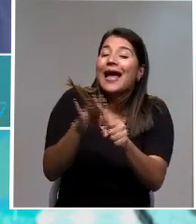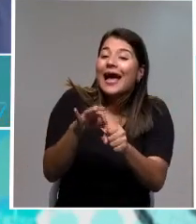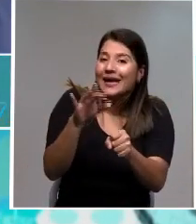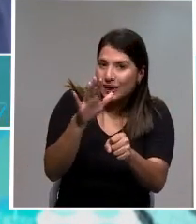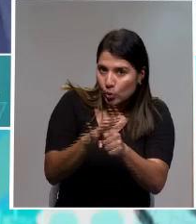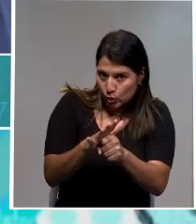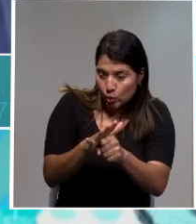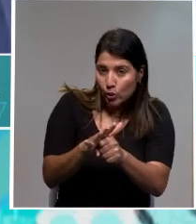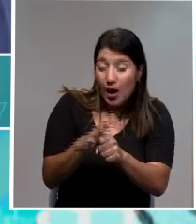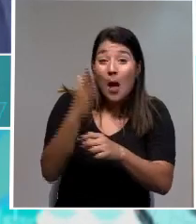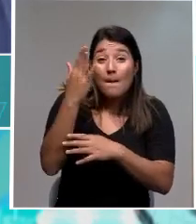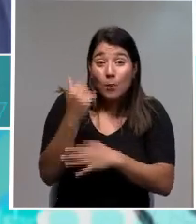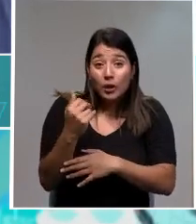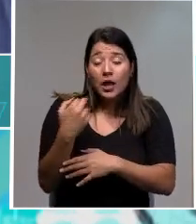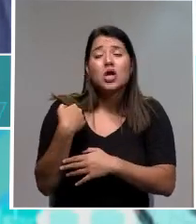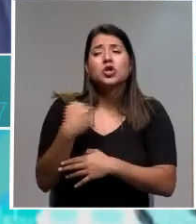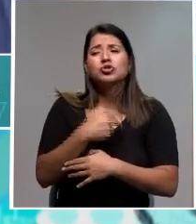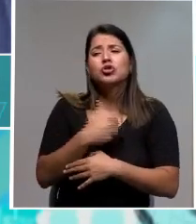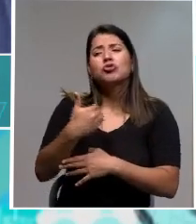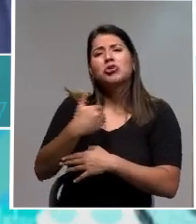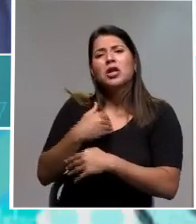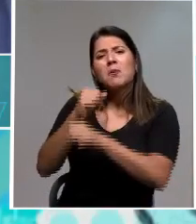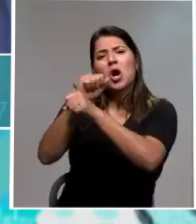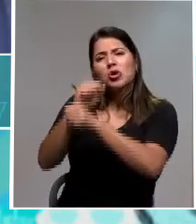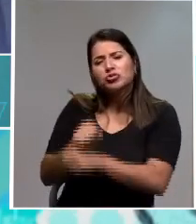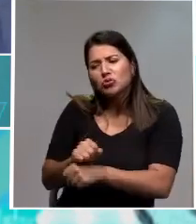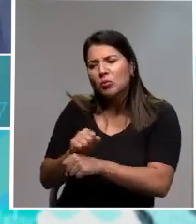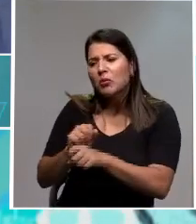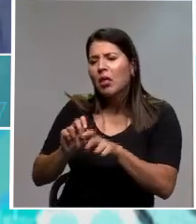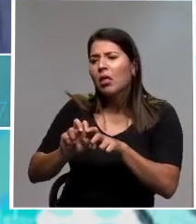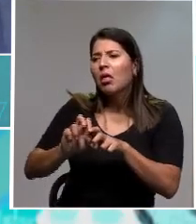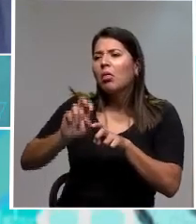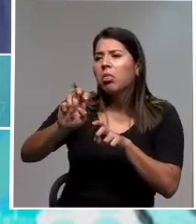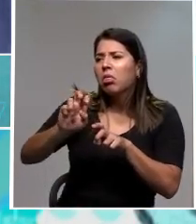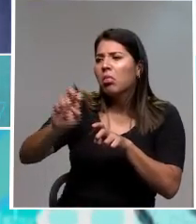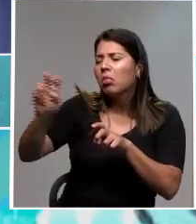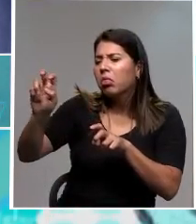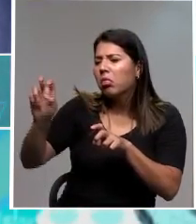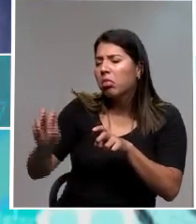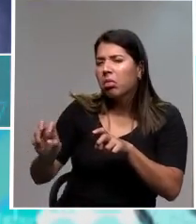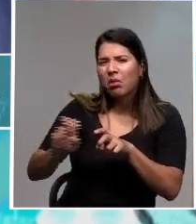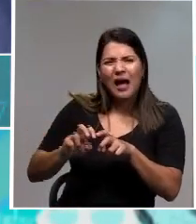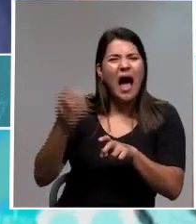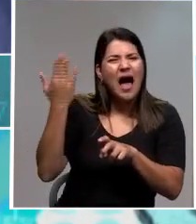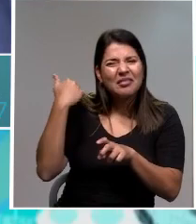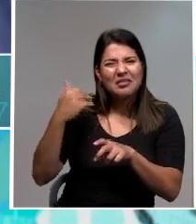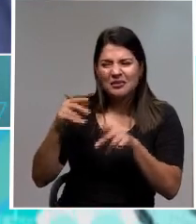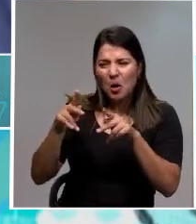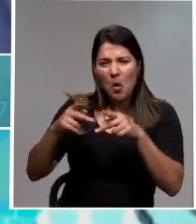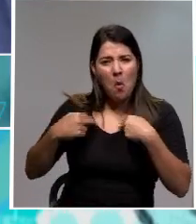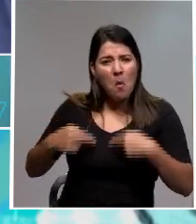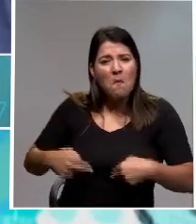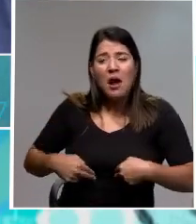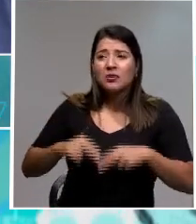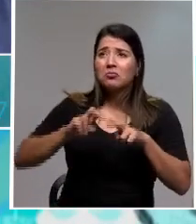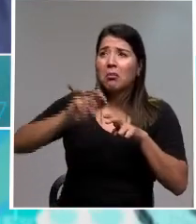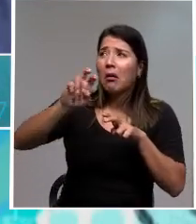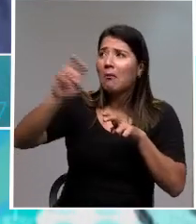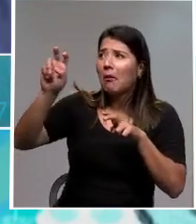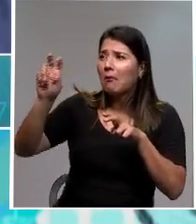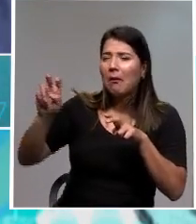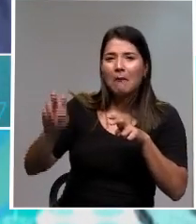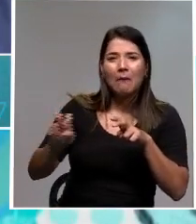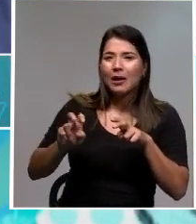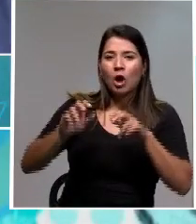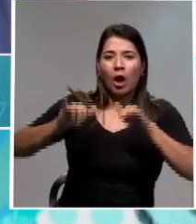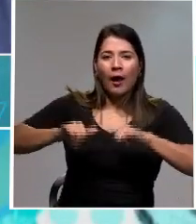de una costumbre nómada a una costumbre sedentaria. Es decir, empezaron los asentamientos humanos y empezó